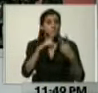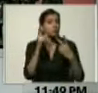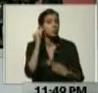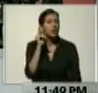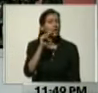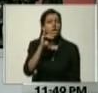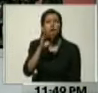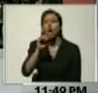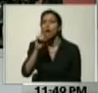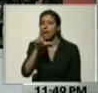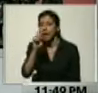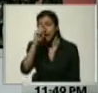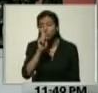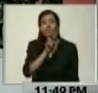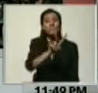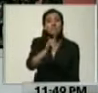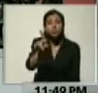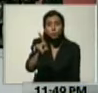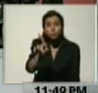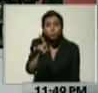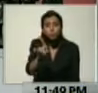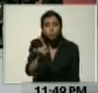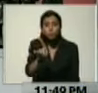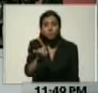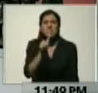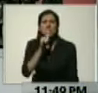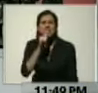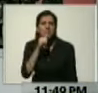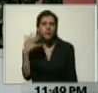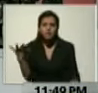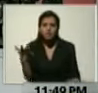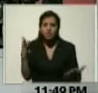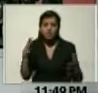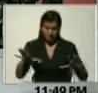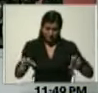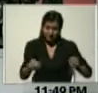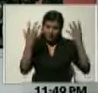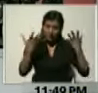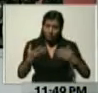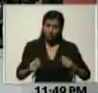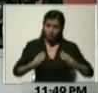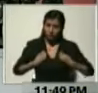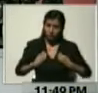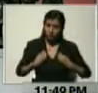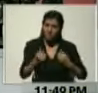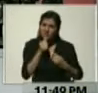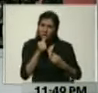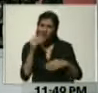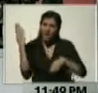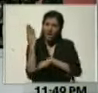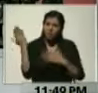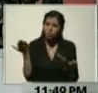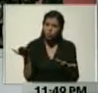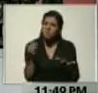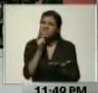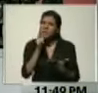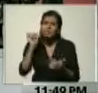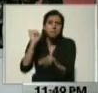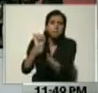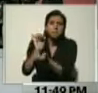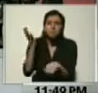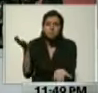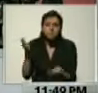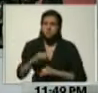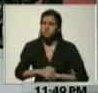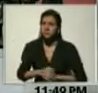Nicole Pérez, de 21 años. ¿Quién paga por esa muerte? ¿Les darán amnistía? Vale la pena también recordar que el mismo Estado